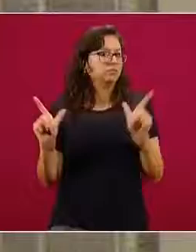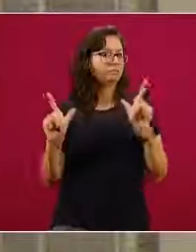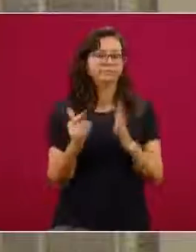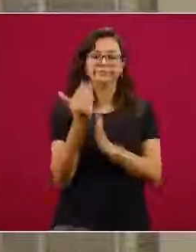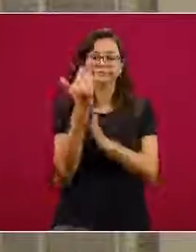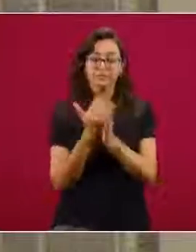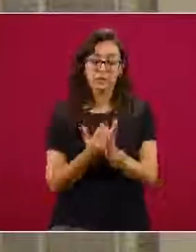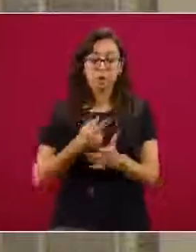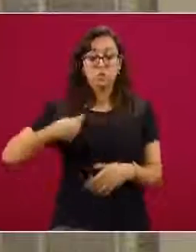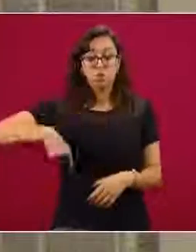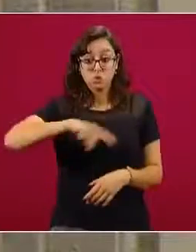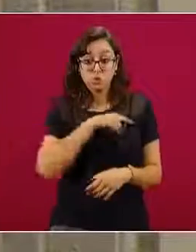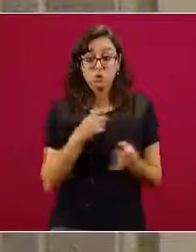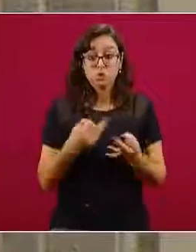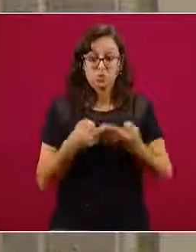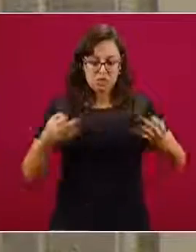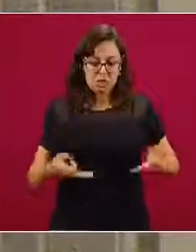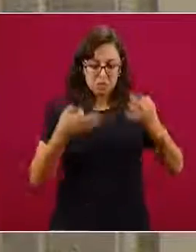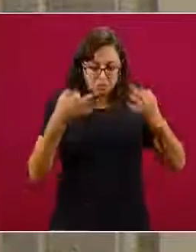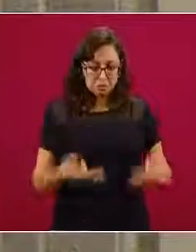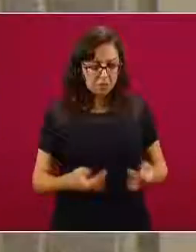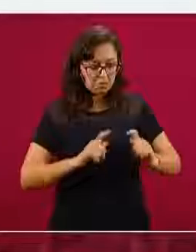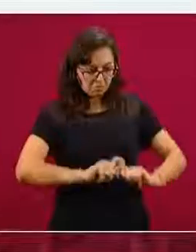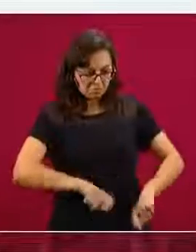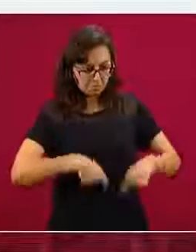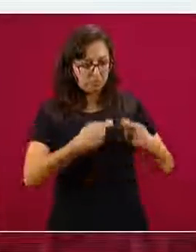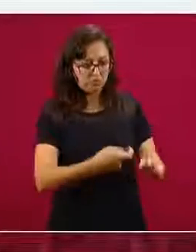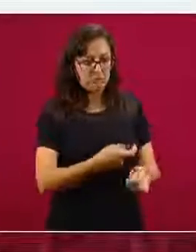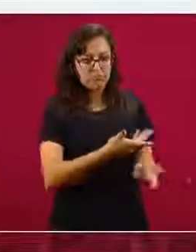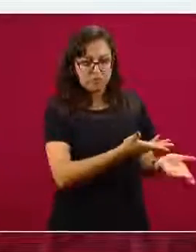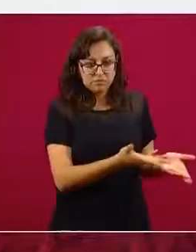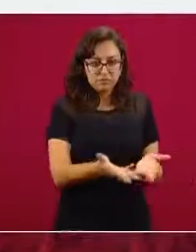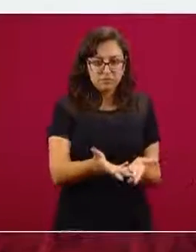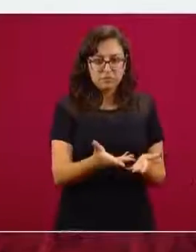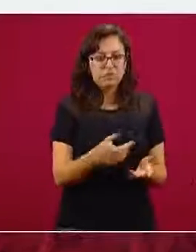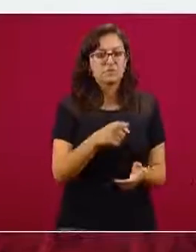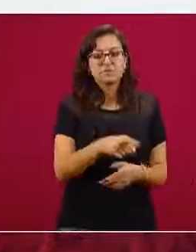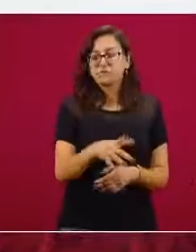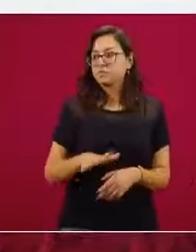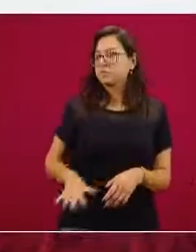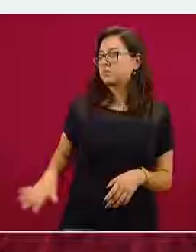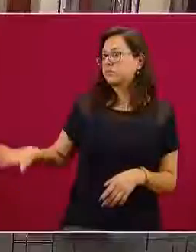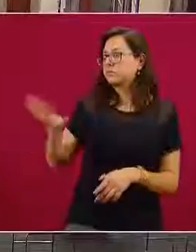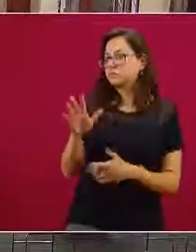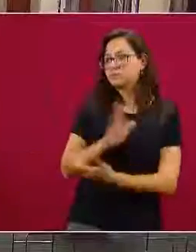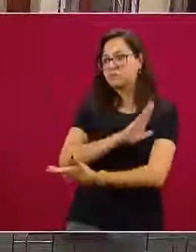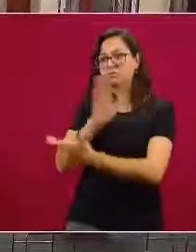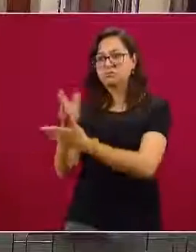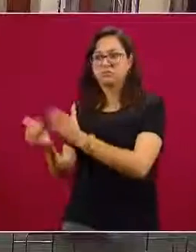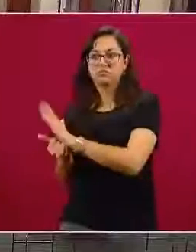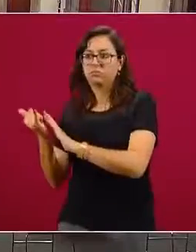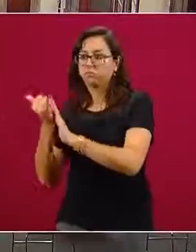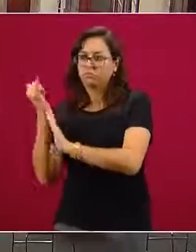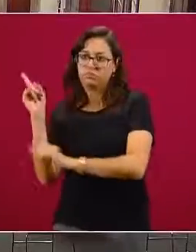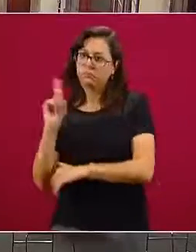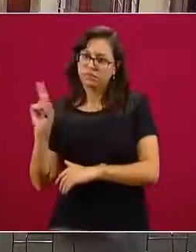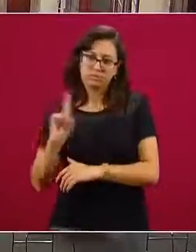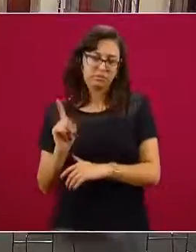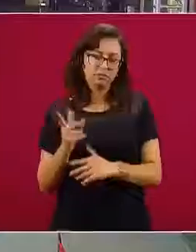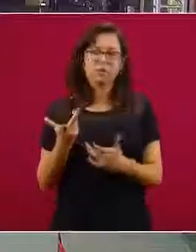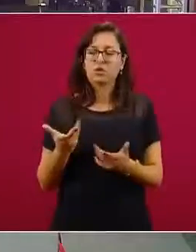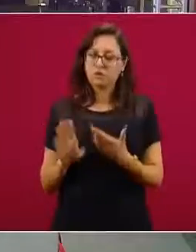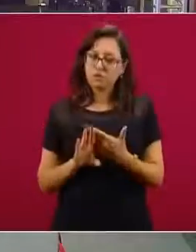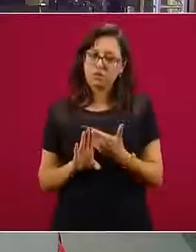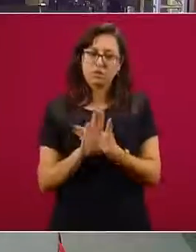suelo adecuado a los más pobres, estamos evitando que se vayan a un asentamiento irregular y, por lo tanto, estamos deteniendo